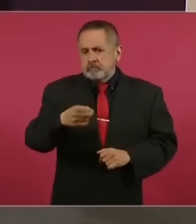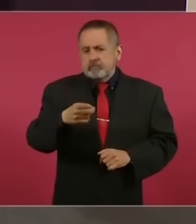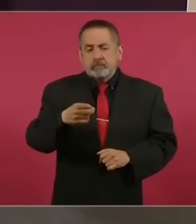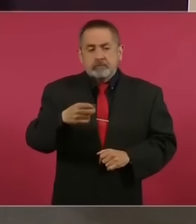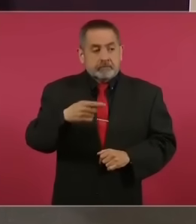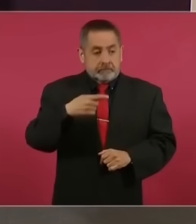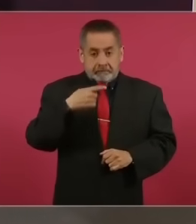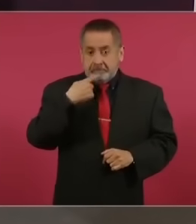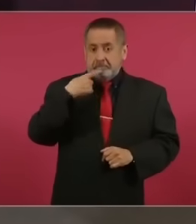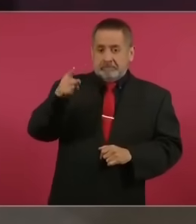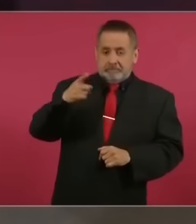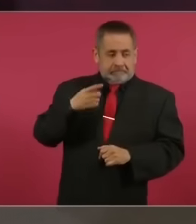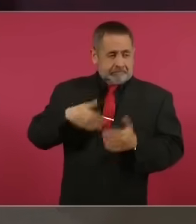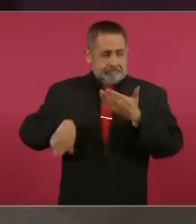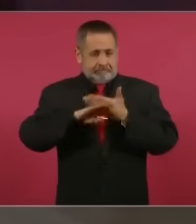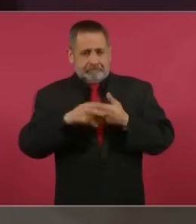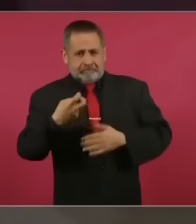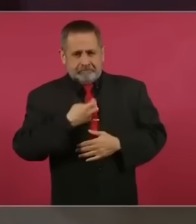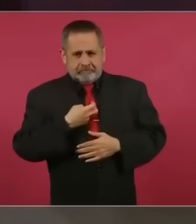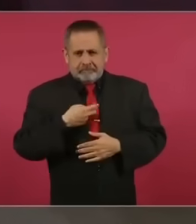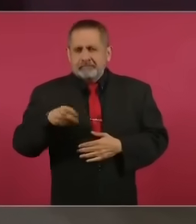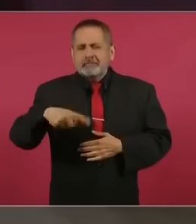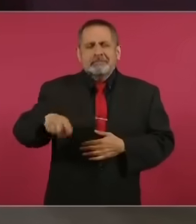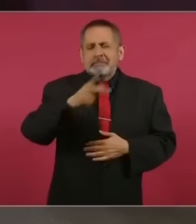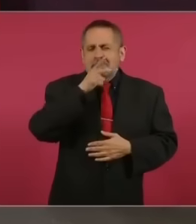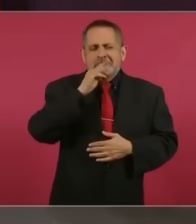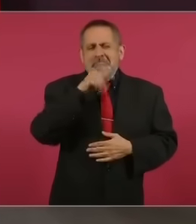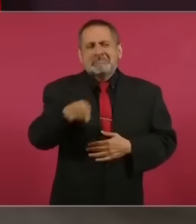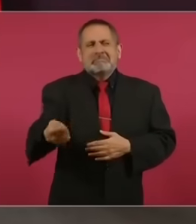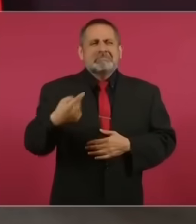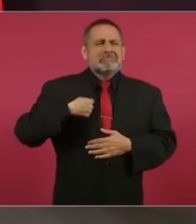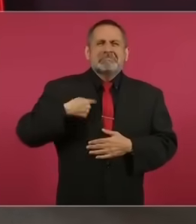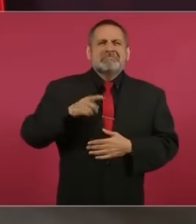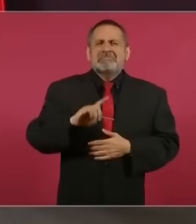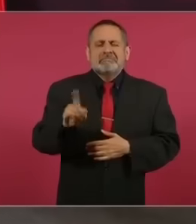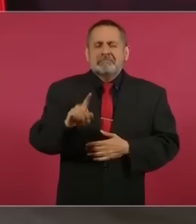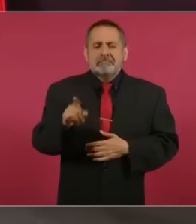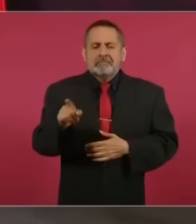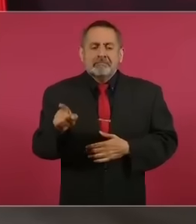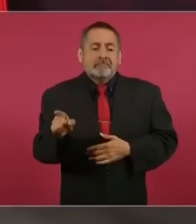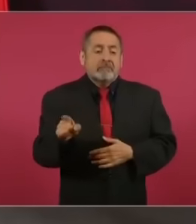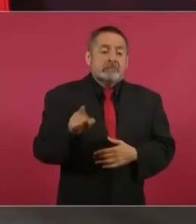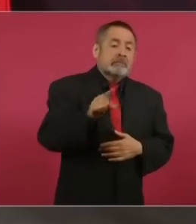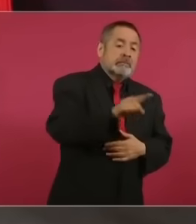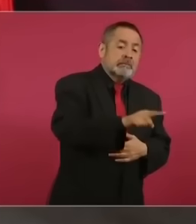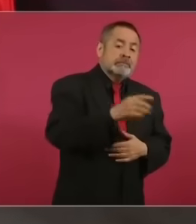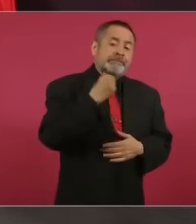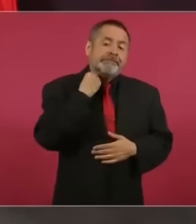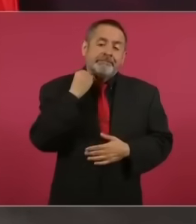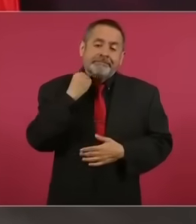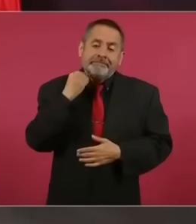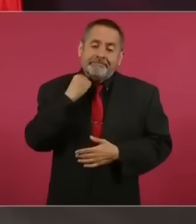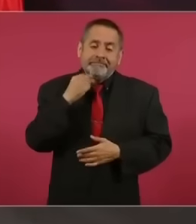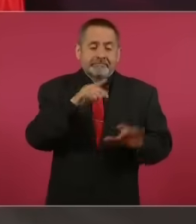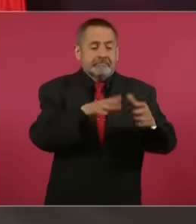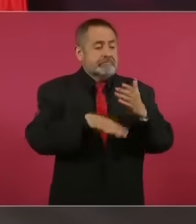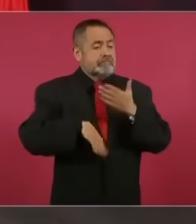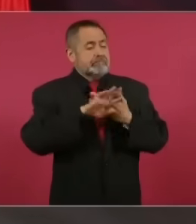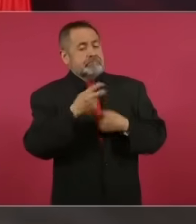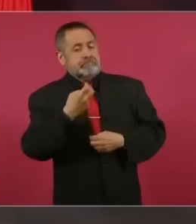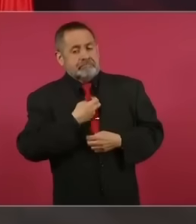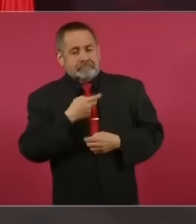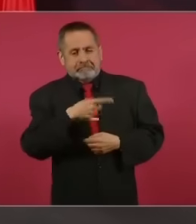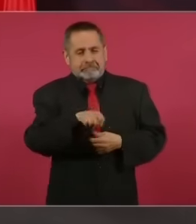nos demandan, no los papás, sino los abogados y